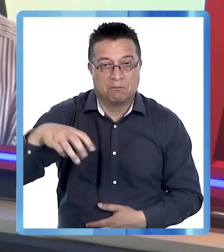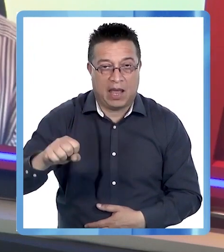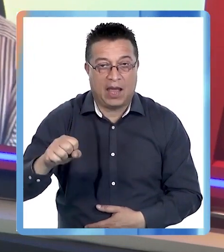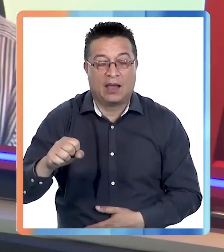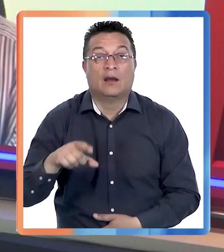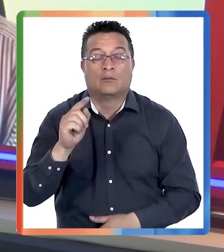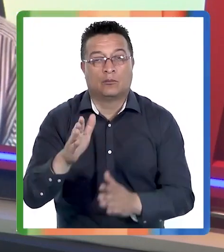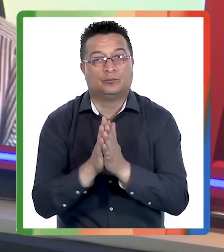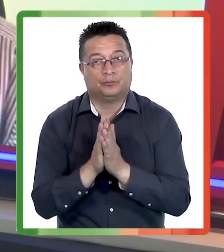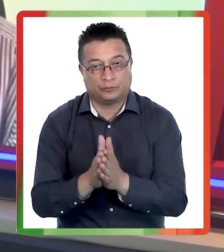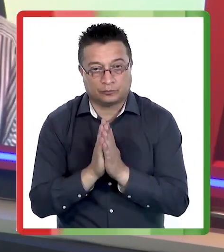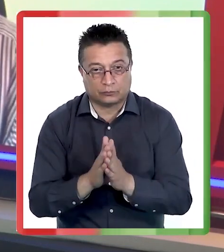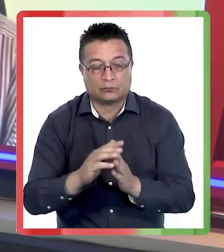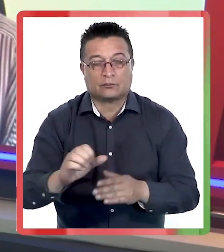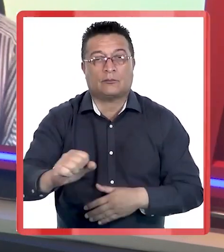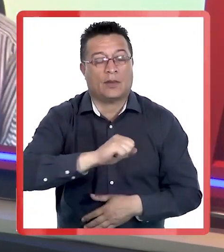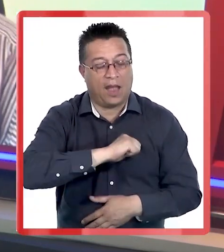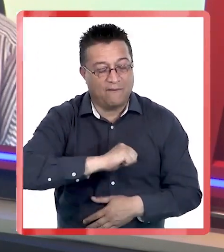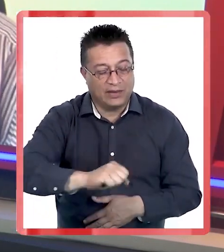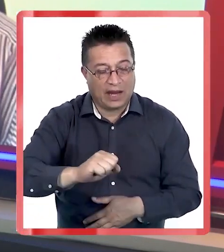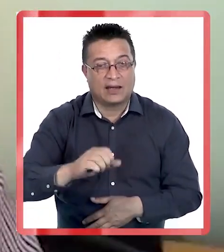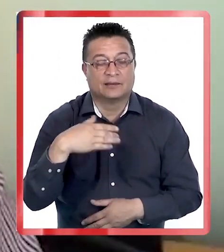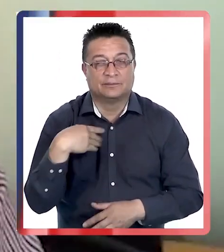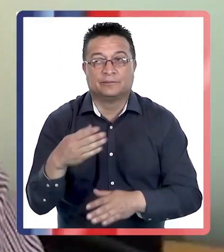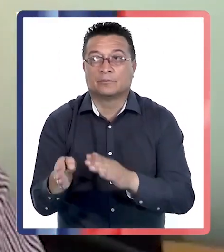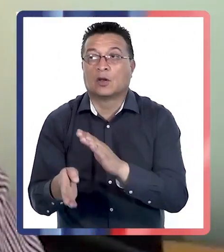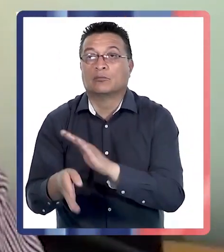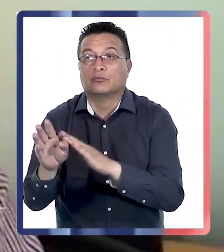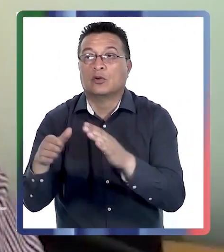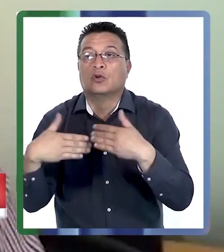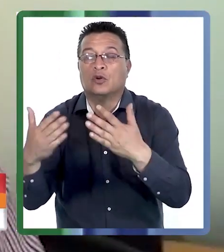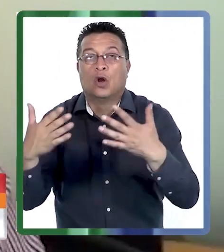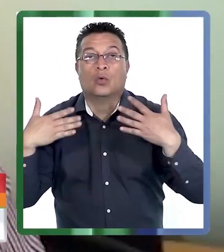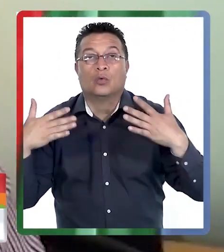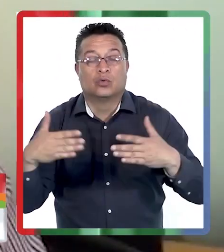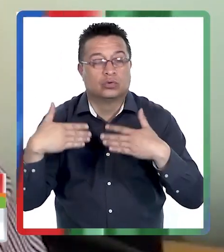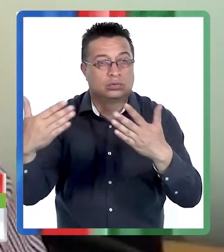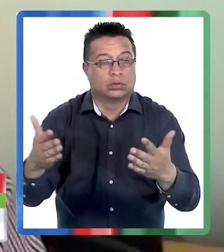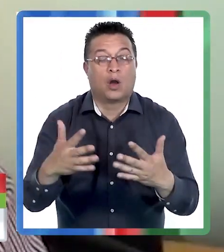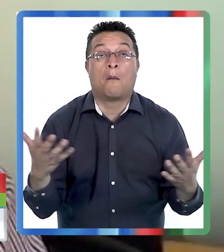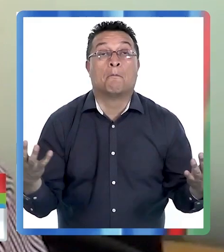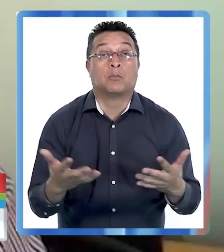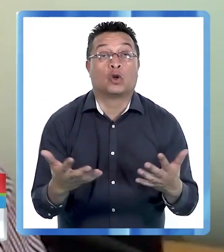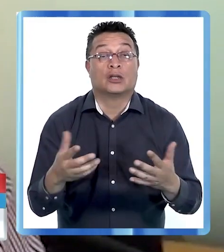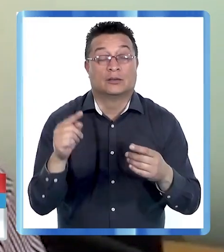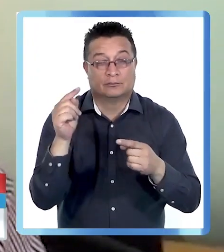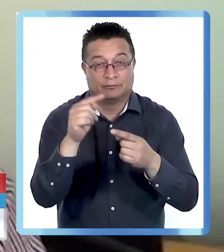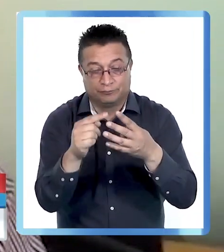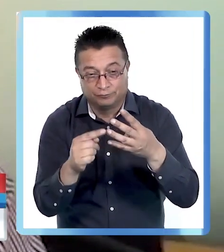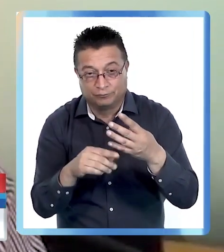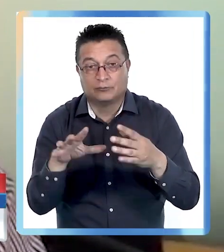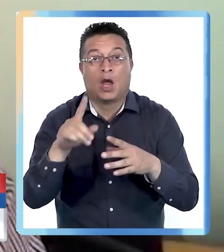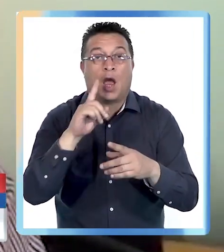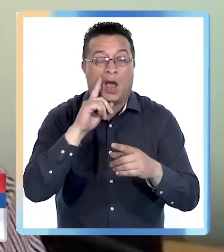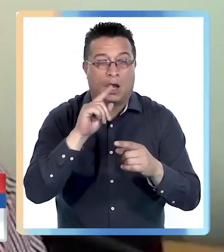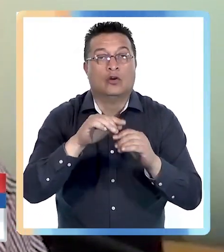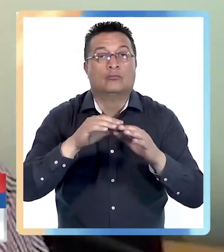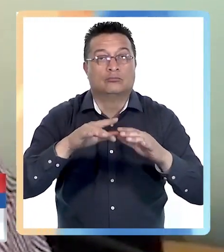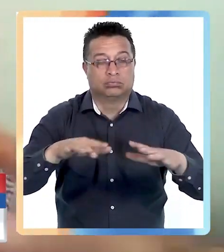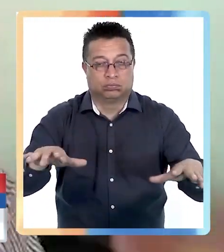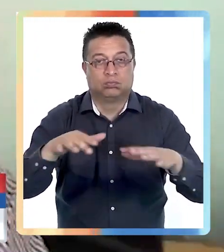asma, por favor, evitar salir al aire libre porque los elementos particulados que